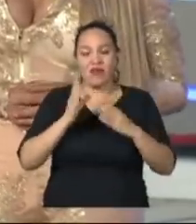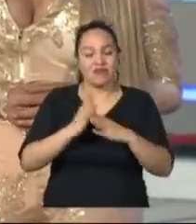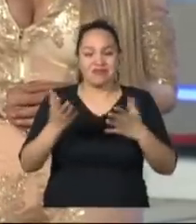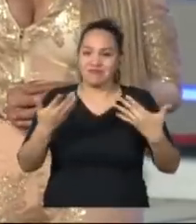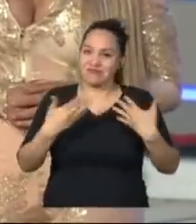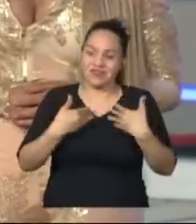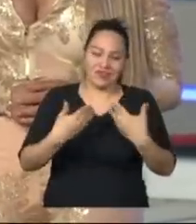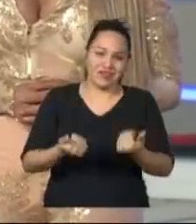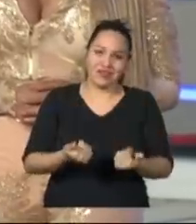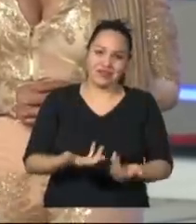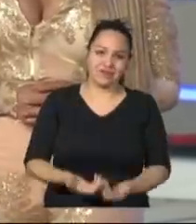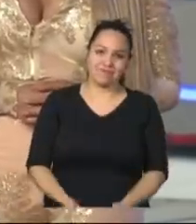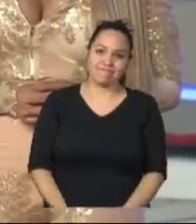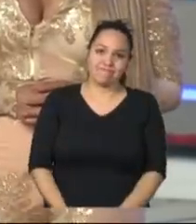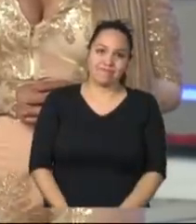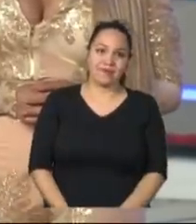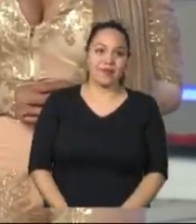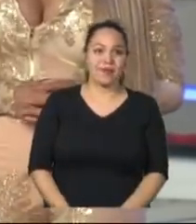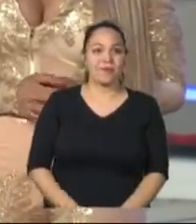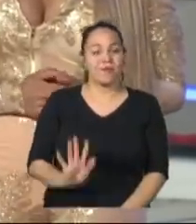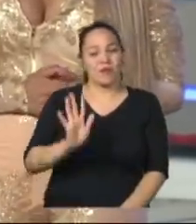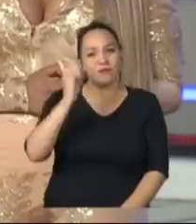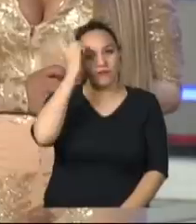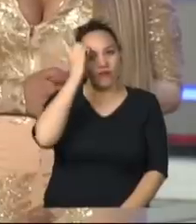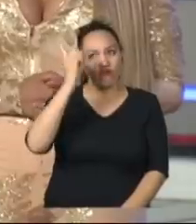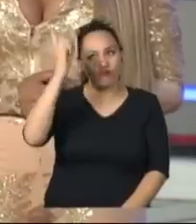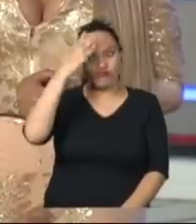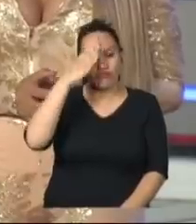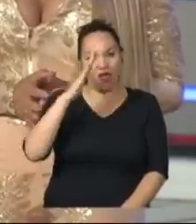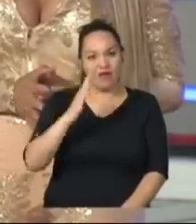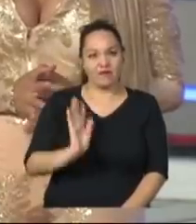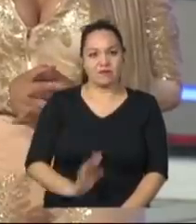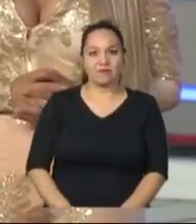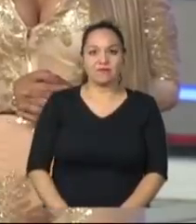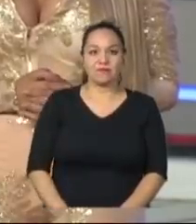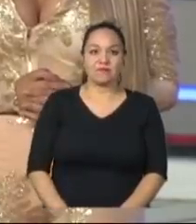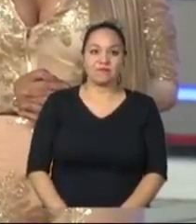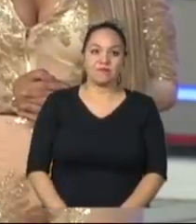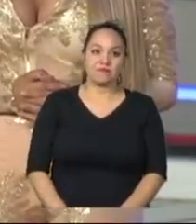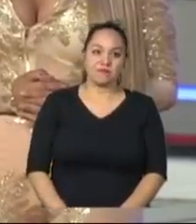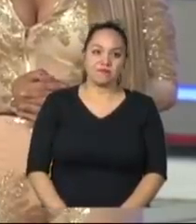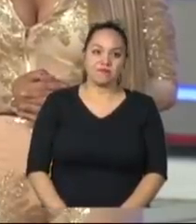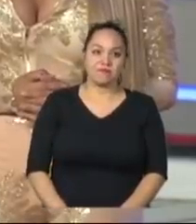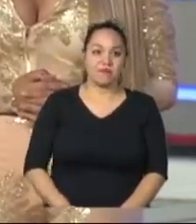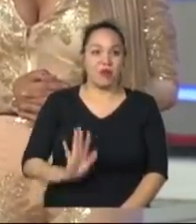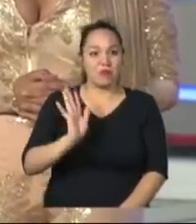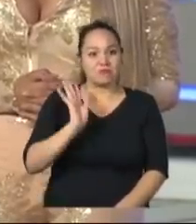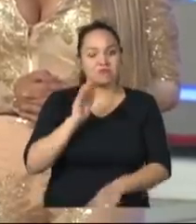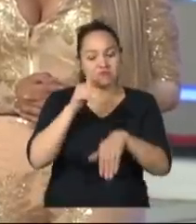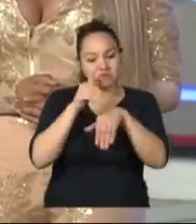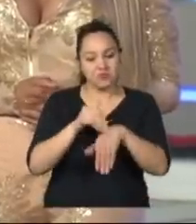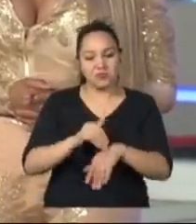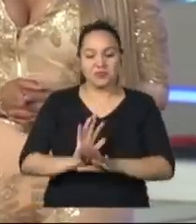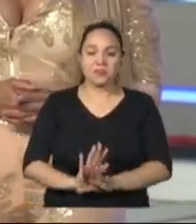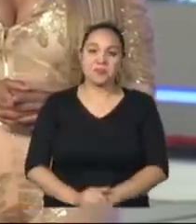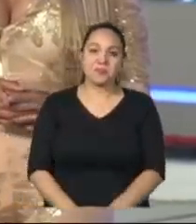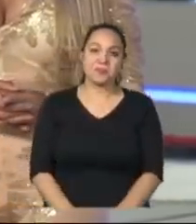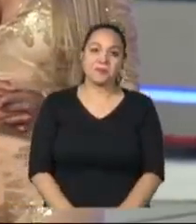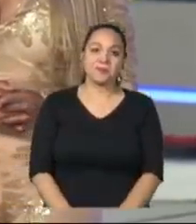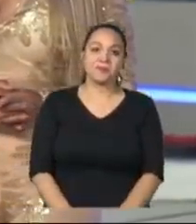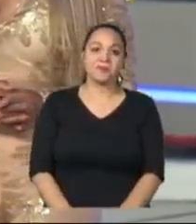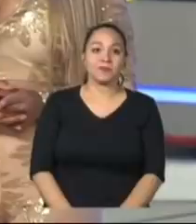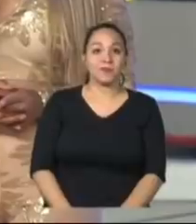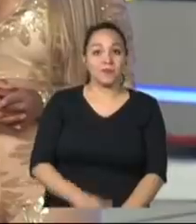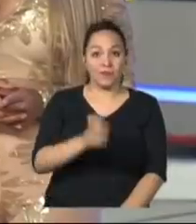nosotros. Son de arriba, son del cielo. Son instrucciones del Creador.